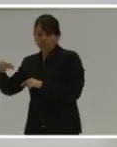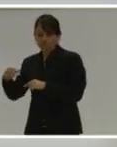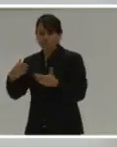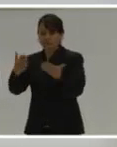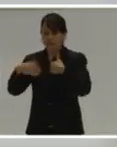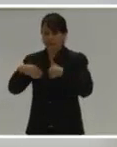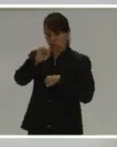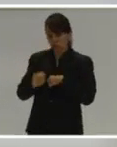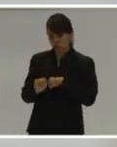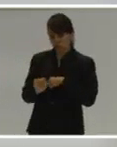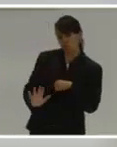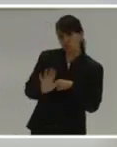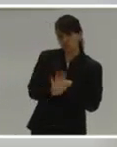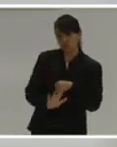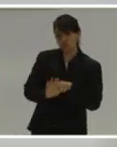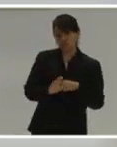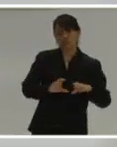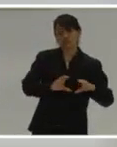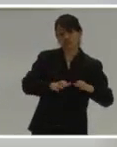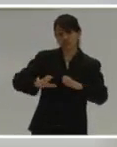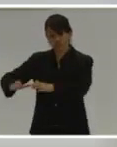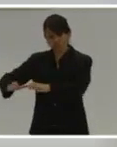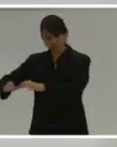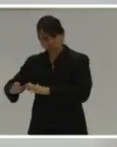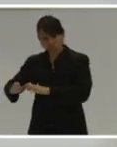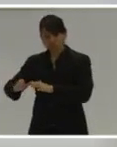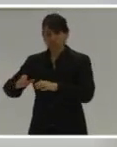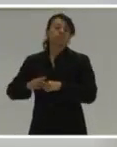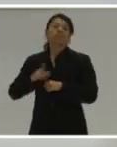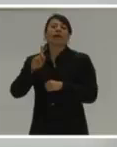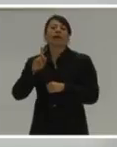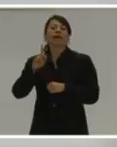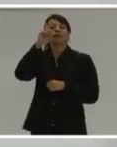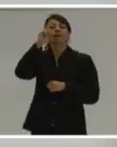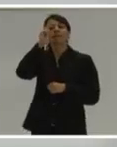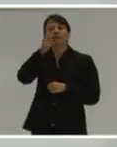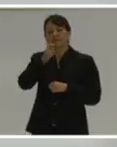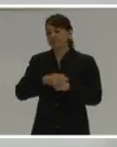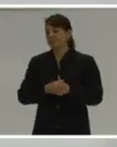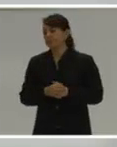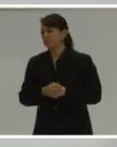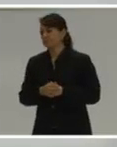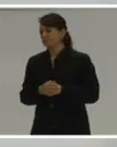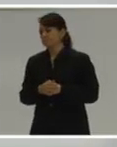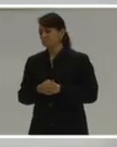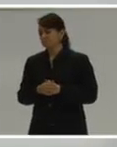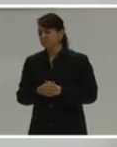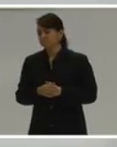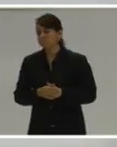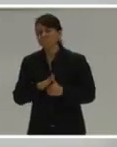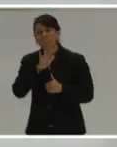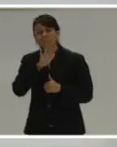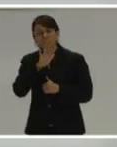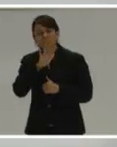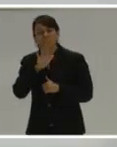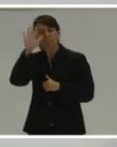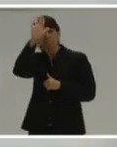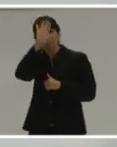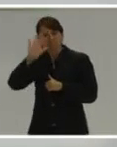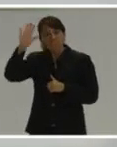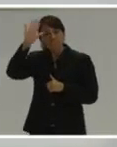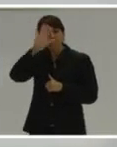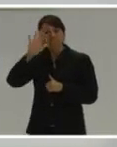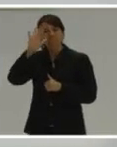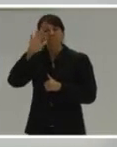de abajo, el territorio de arriba es simbolizado como, ¿no?, la protección,